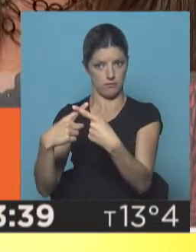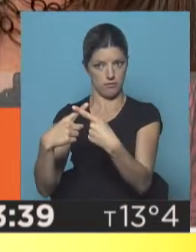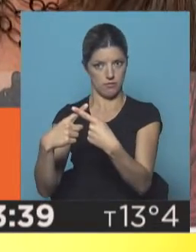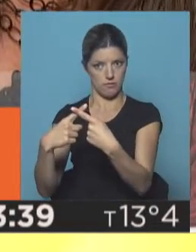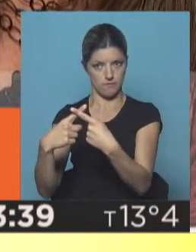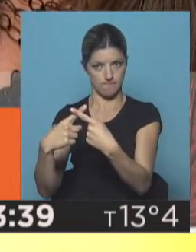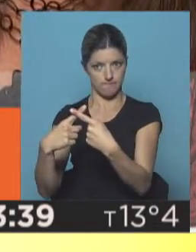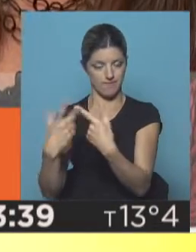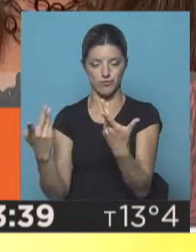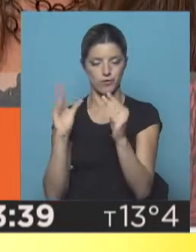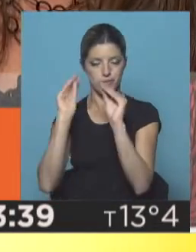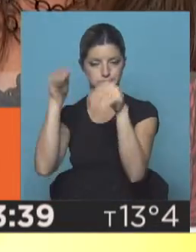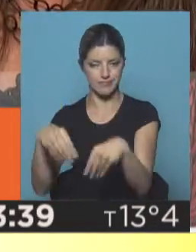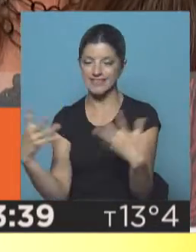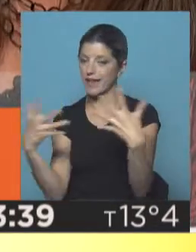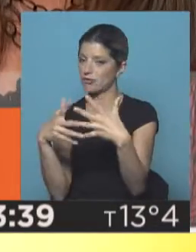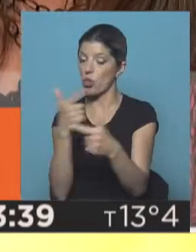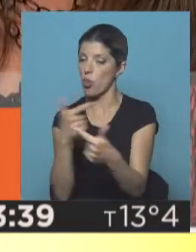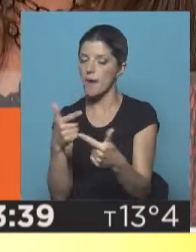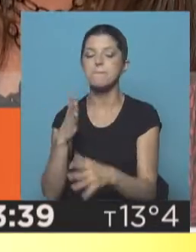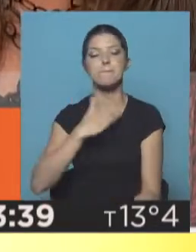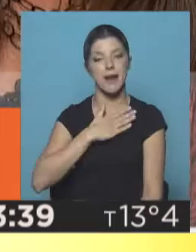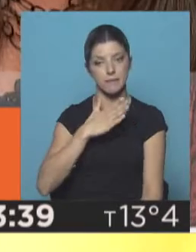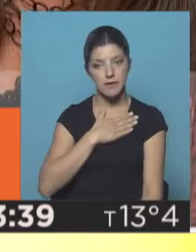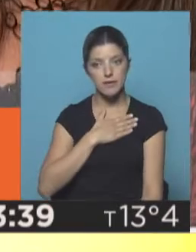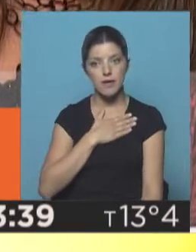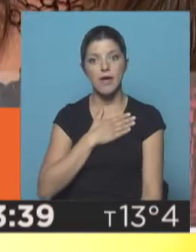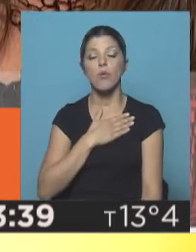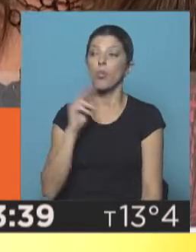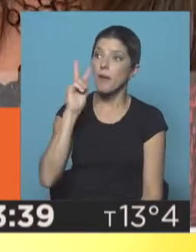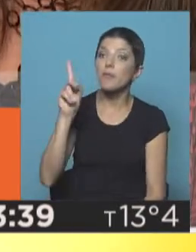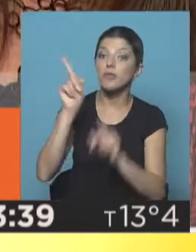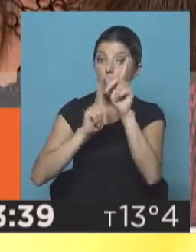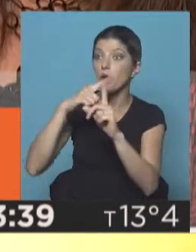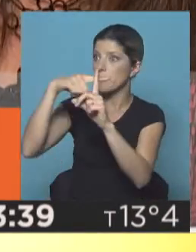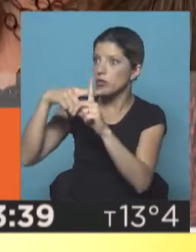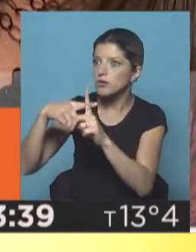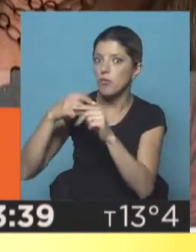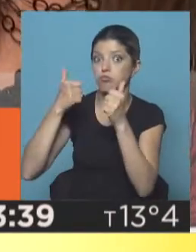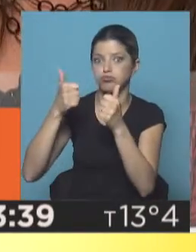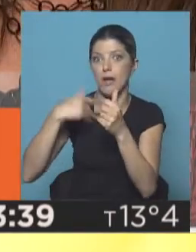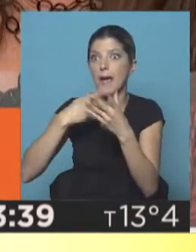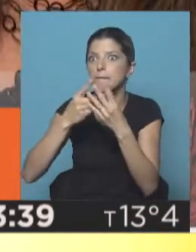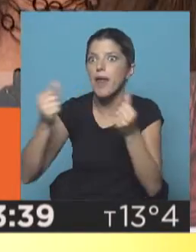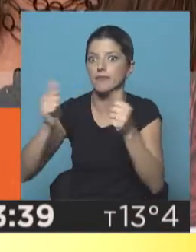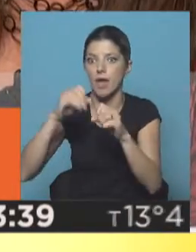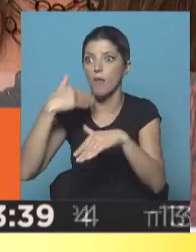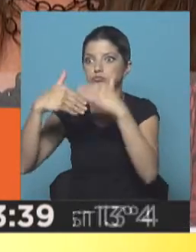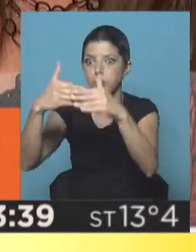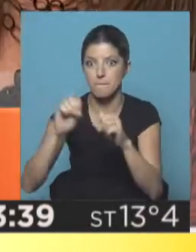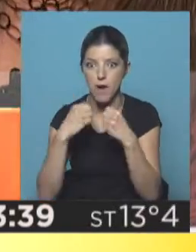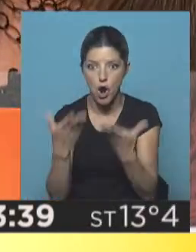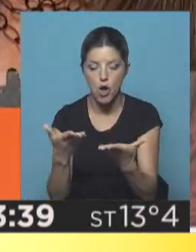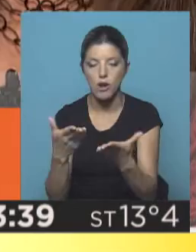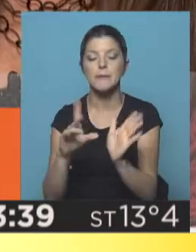son ineludibles. Creo que los modelos exitosos igual son una esperanza, pero sin eso no hay. Ahora, yo insisto, como dije al